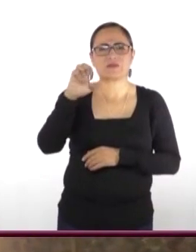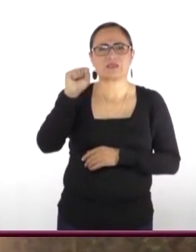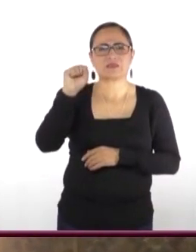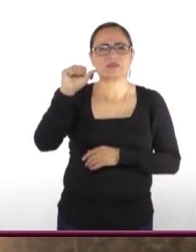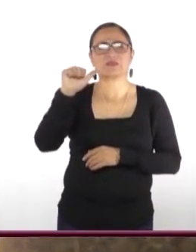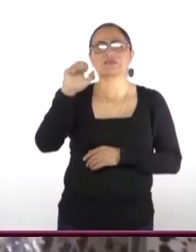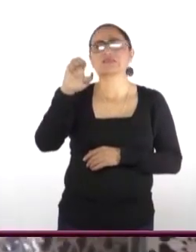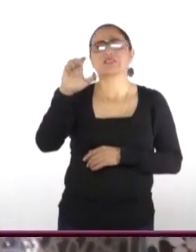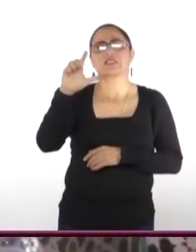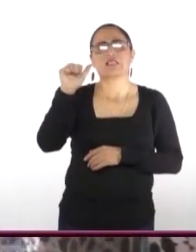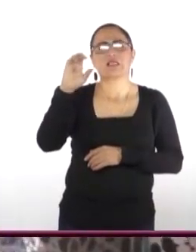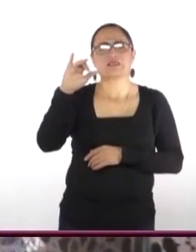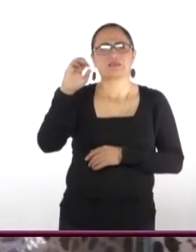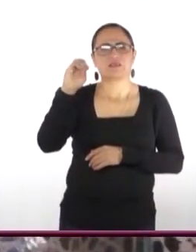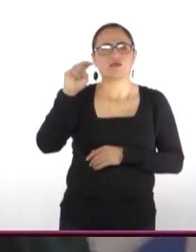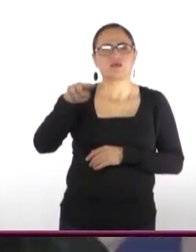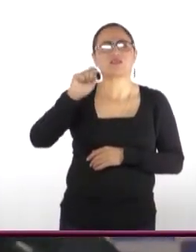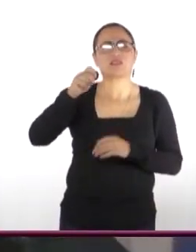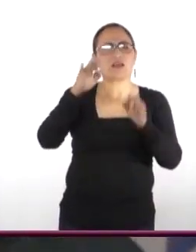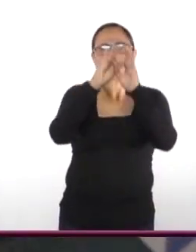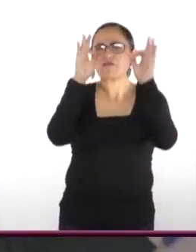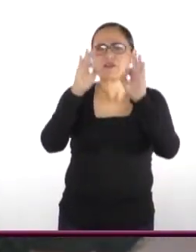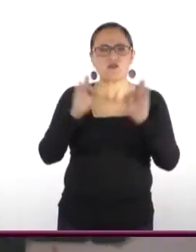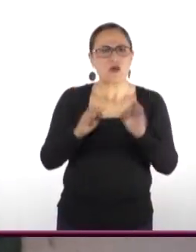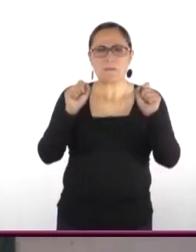Una teselación es una misma figura que se